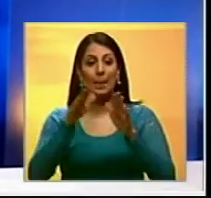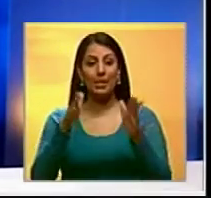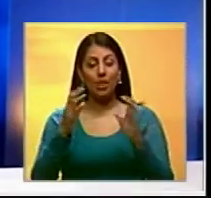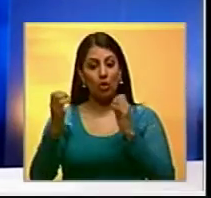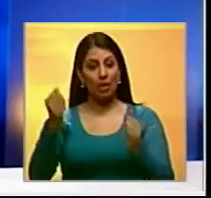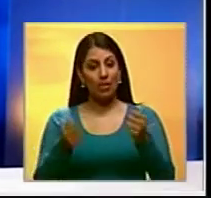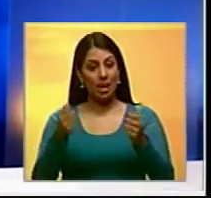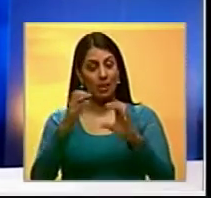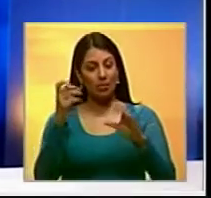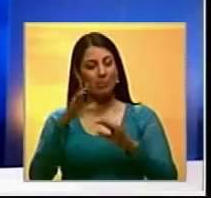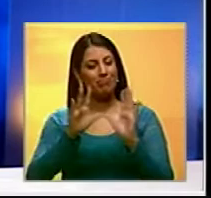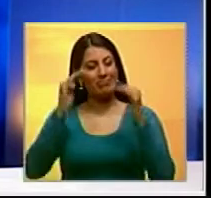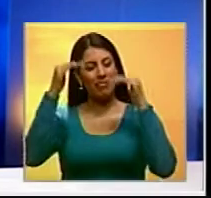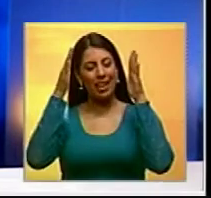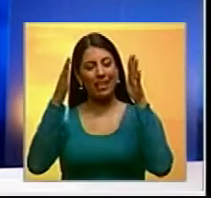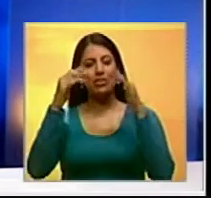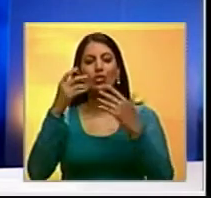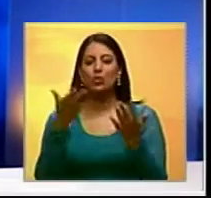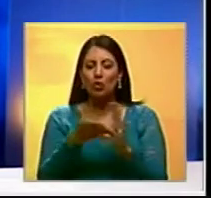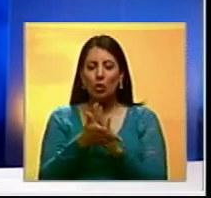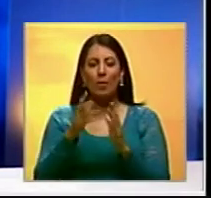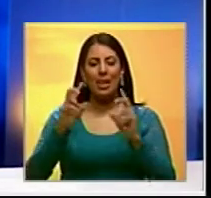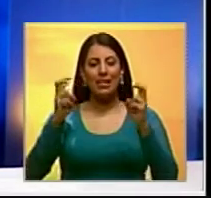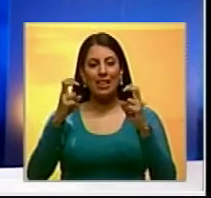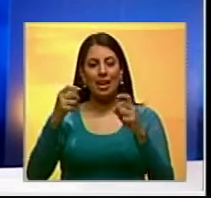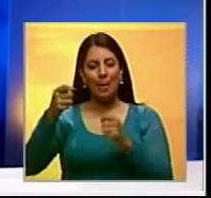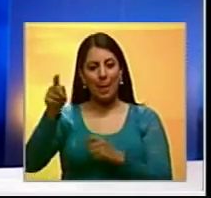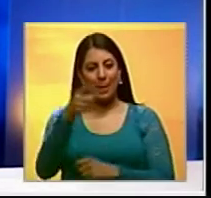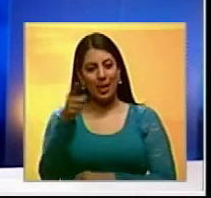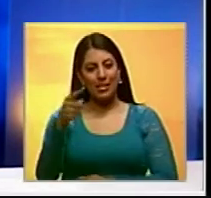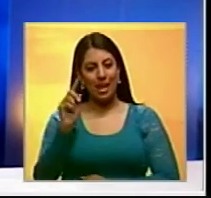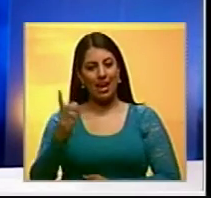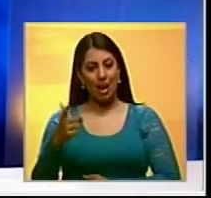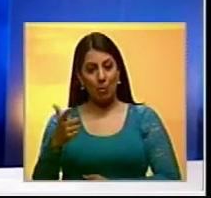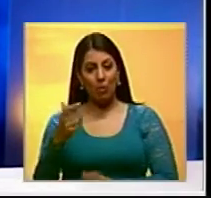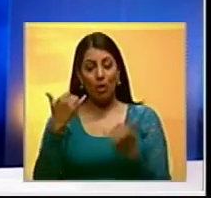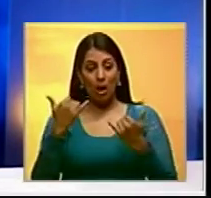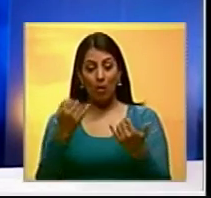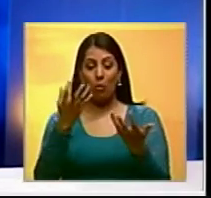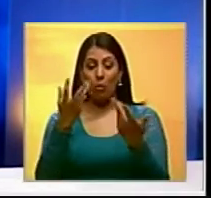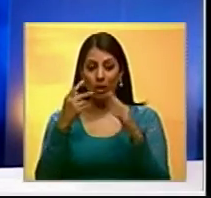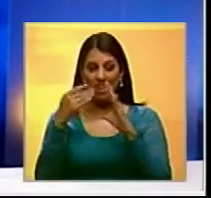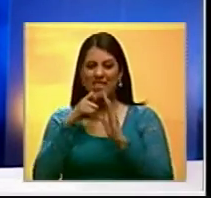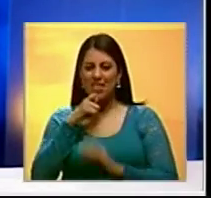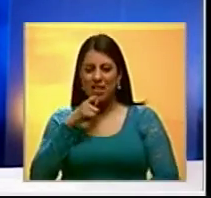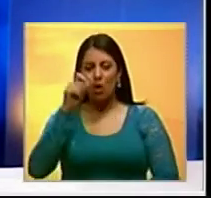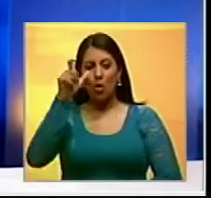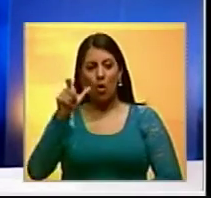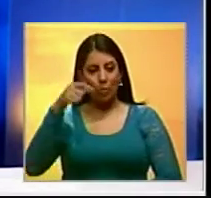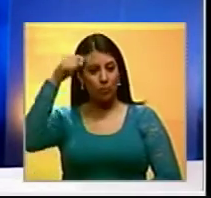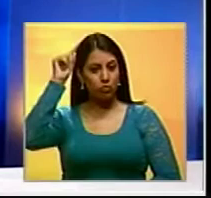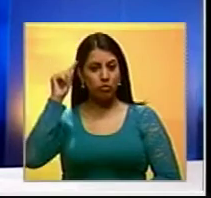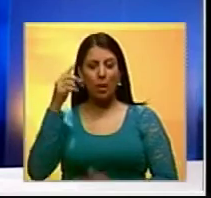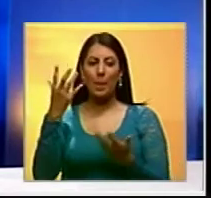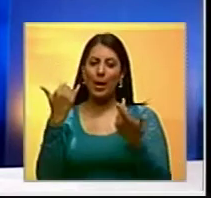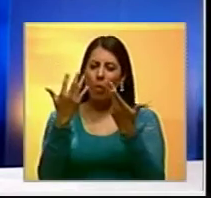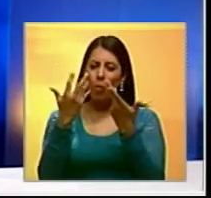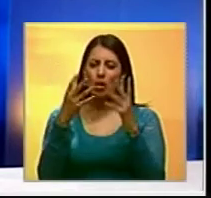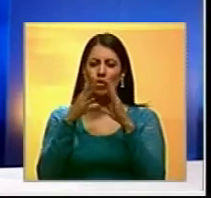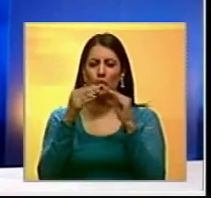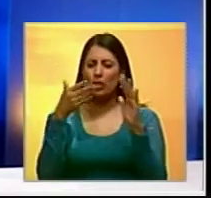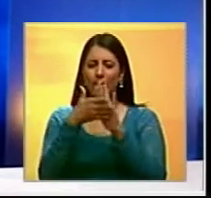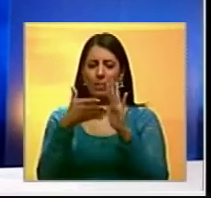de Transporte para abordar el tema del pasaje estudiantil. A esta hora hacemos un contacto con Euclides Sotillo, él está en Chacao, para que nos amplíe